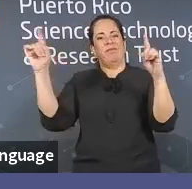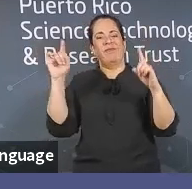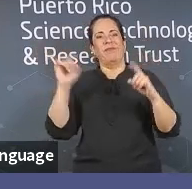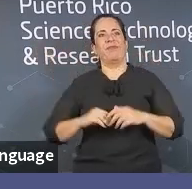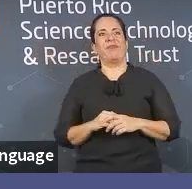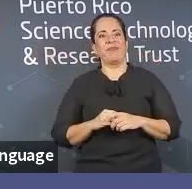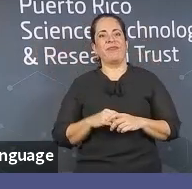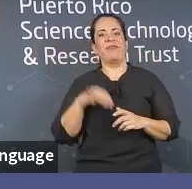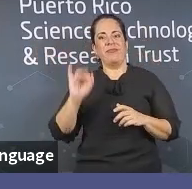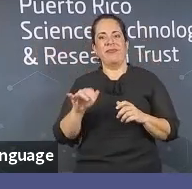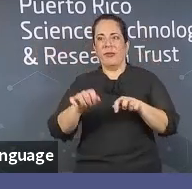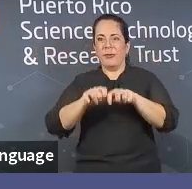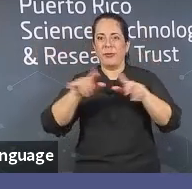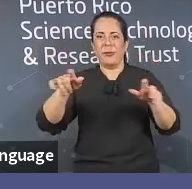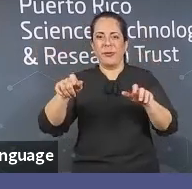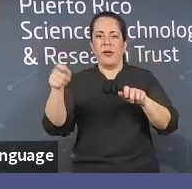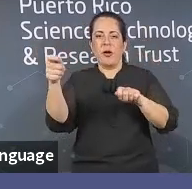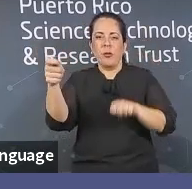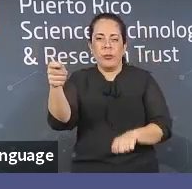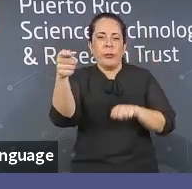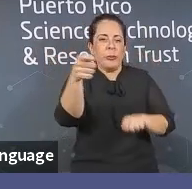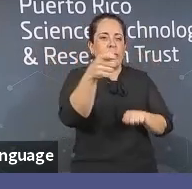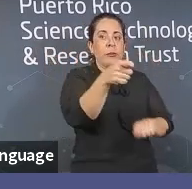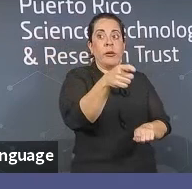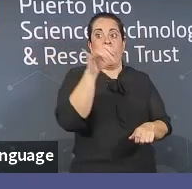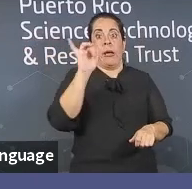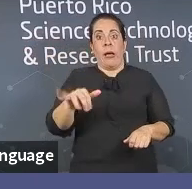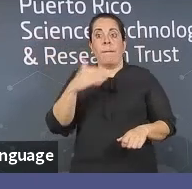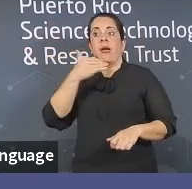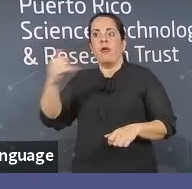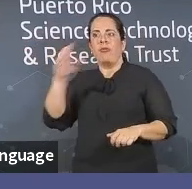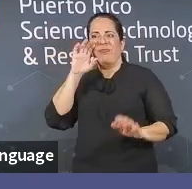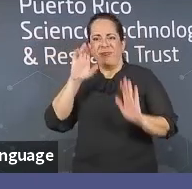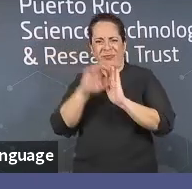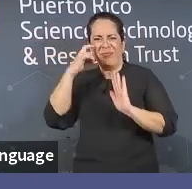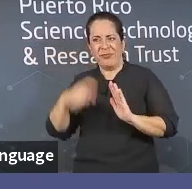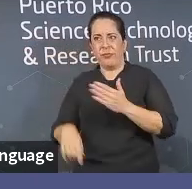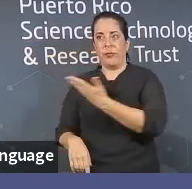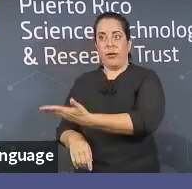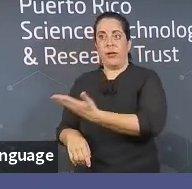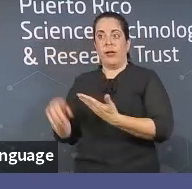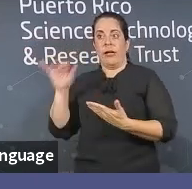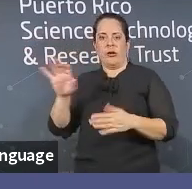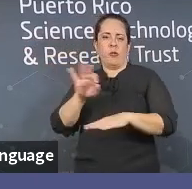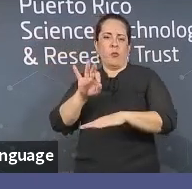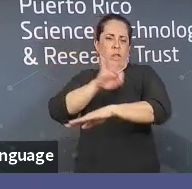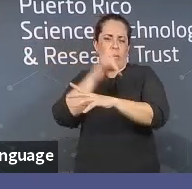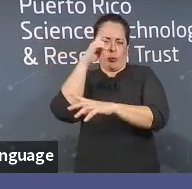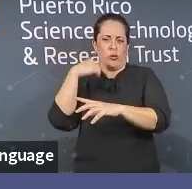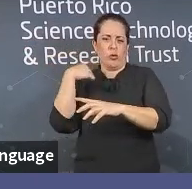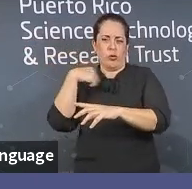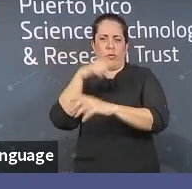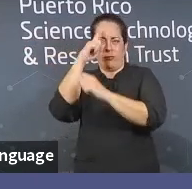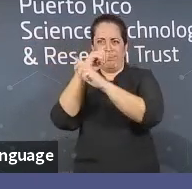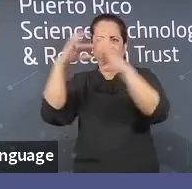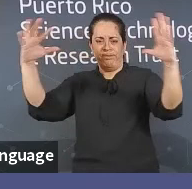esa aspersión. Entonces, para que tengamos una mejor imagen, imaginémonos que este es un mosquito. Si hacemos